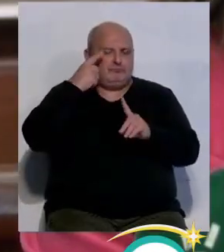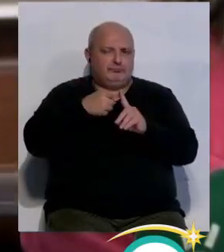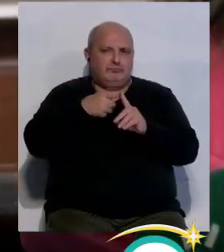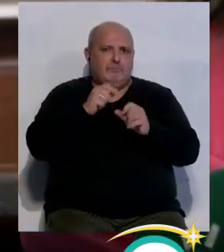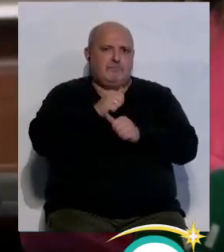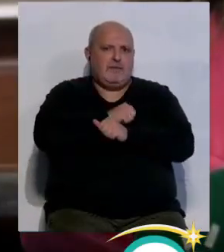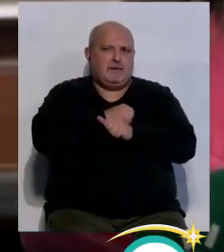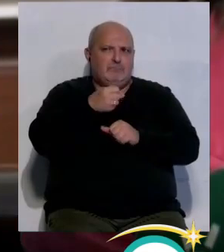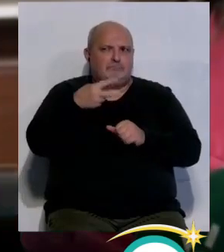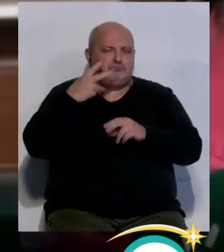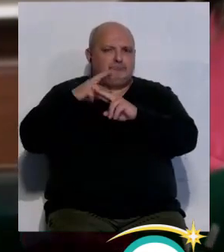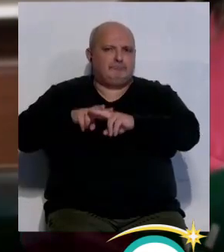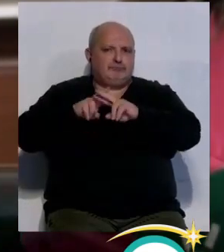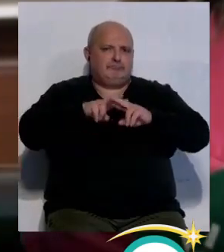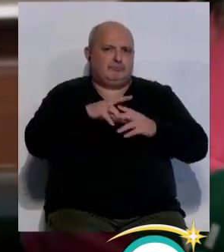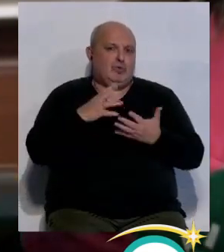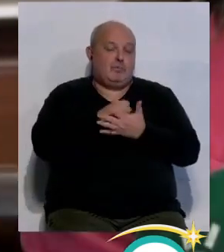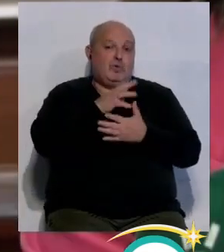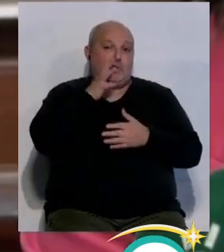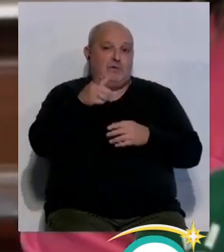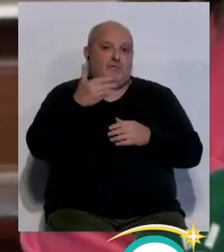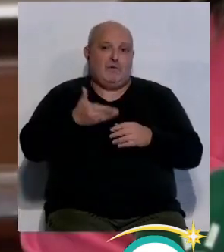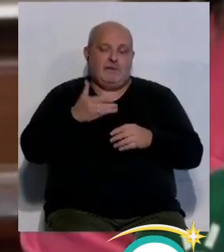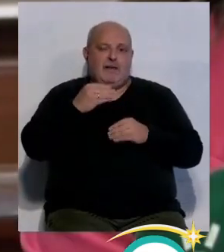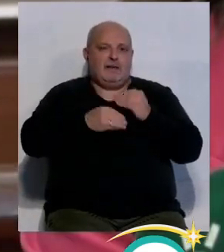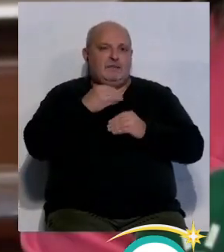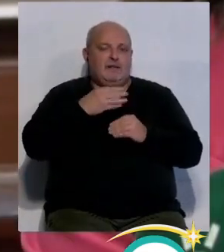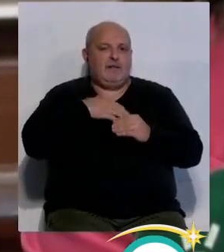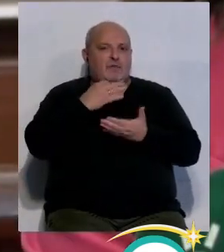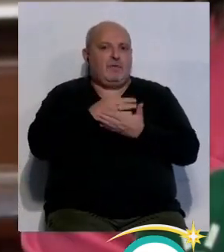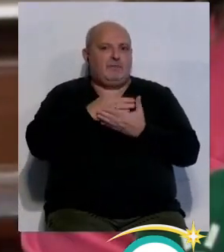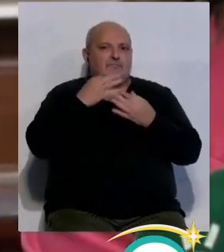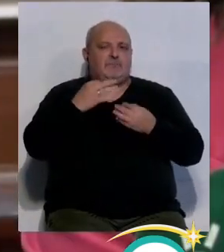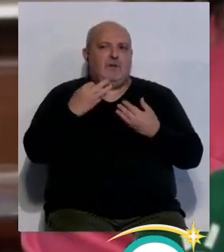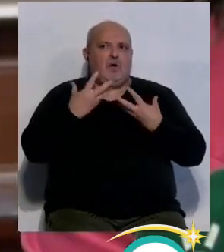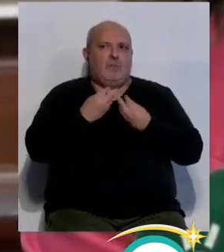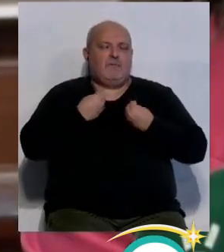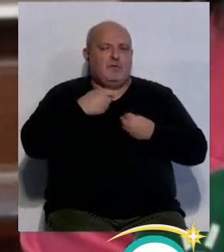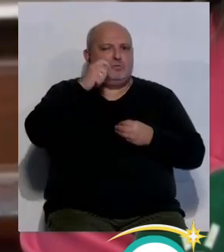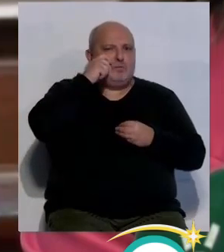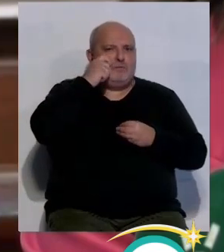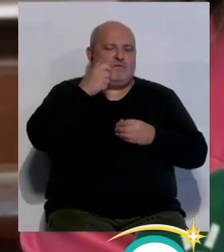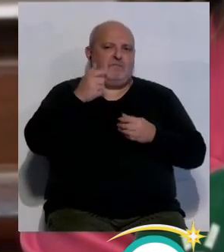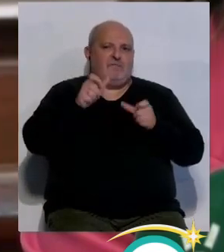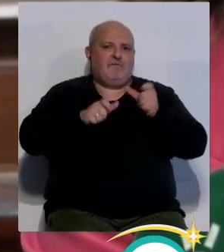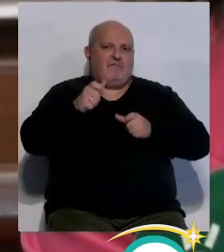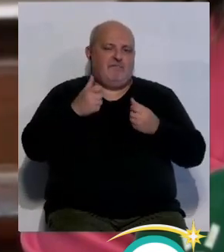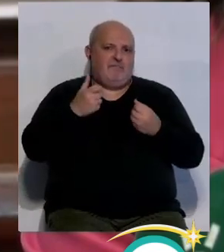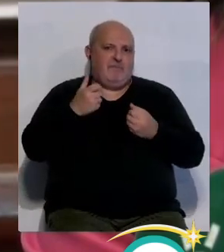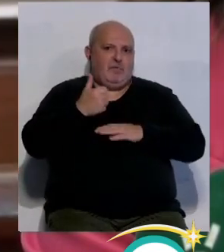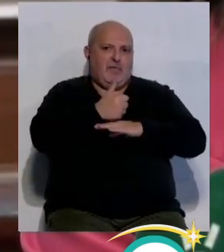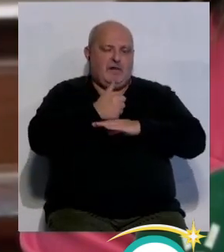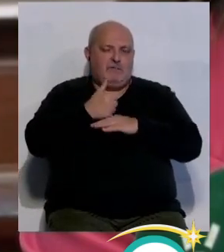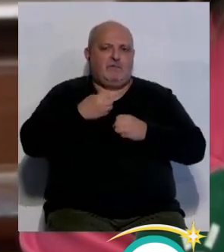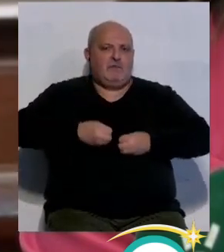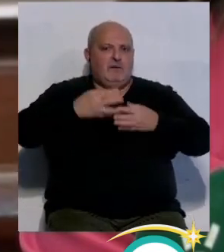muy pendientes, porque creemos que es fundamental que la ciudad conviva el turismo con los vecinos y que haya vivienda